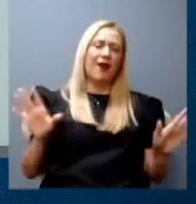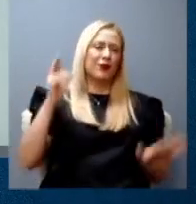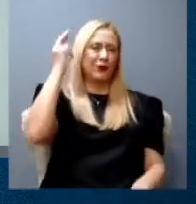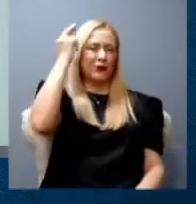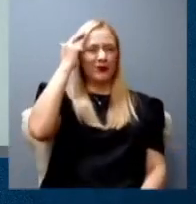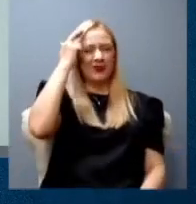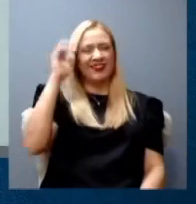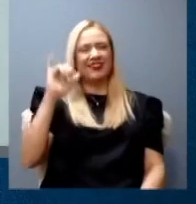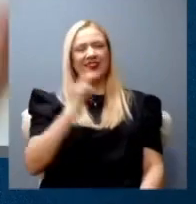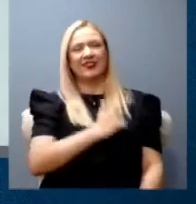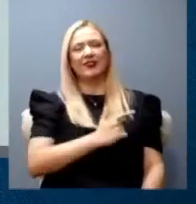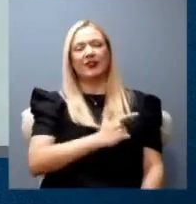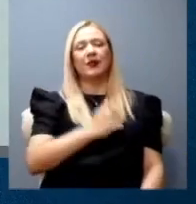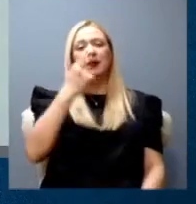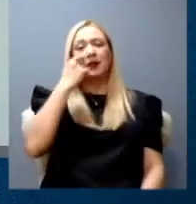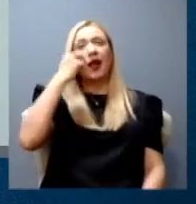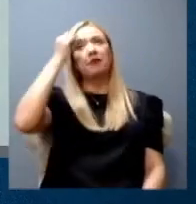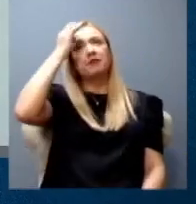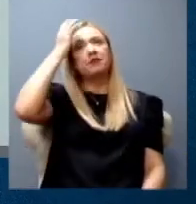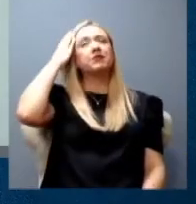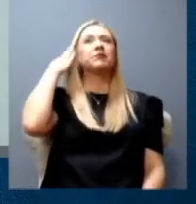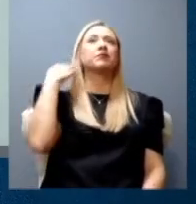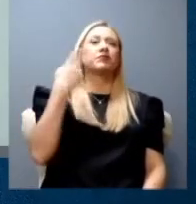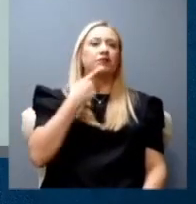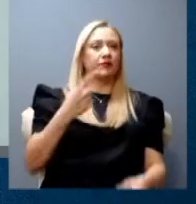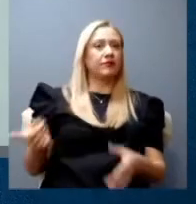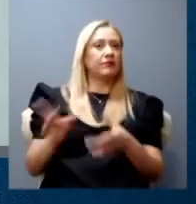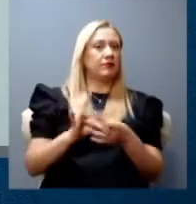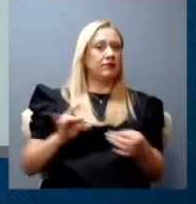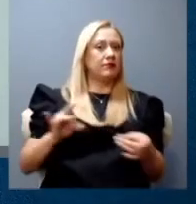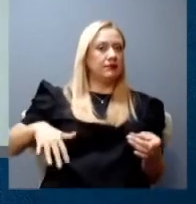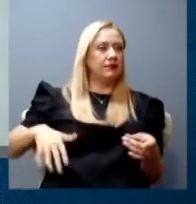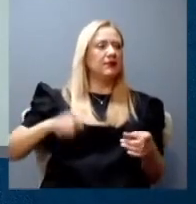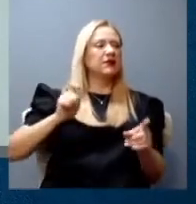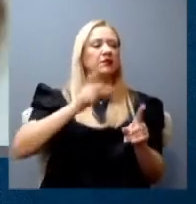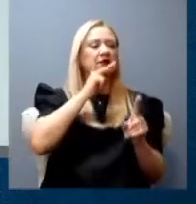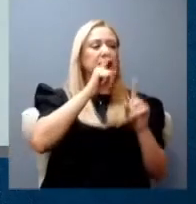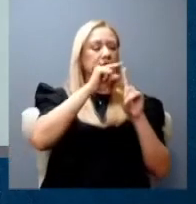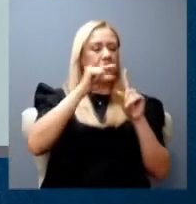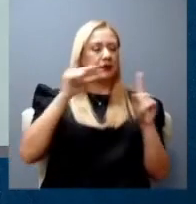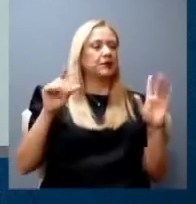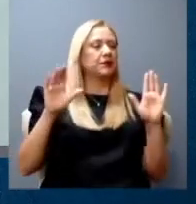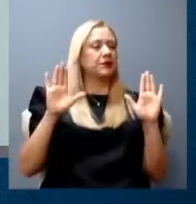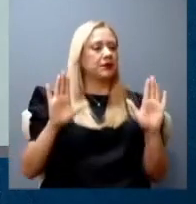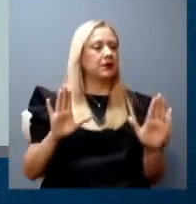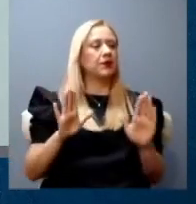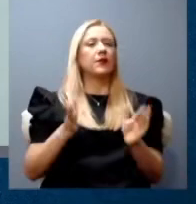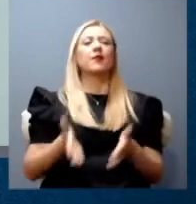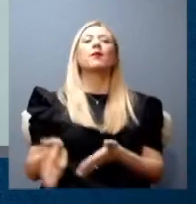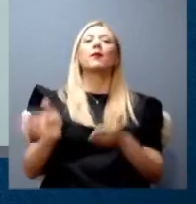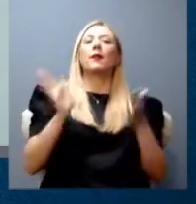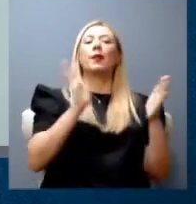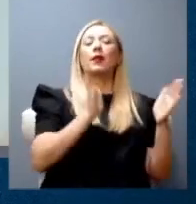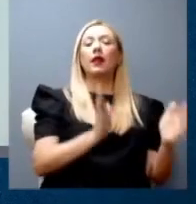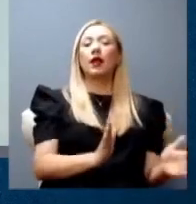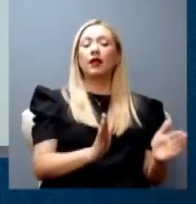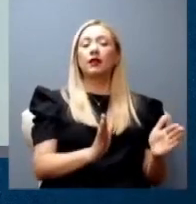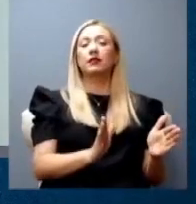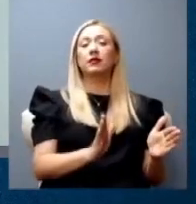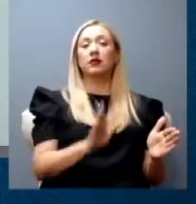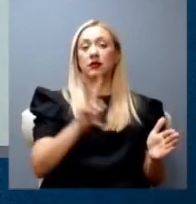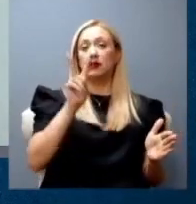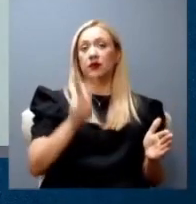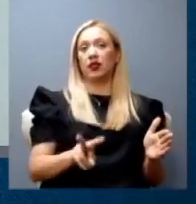el término de la justicia transicional ya nos lo explicó Camila ciertamente y ha tenido también todo un